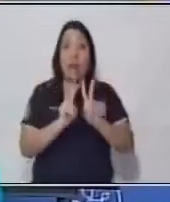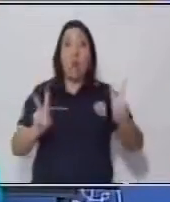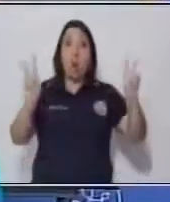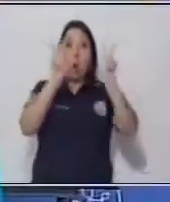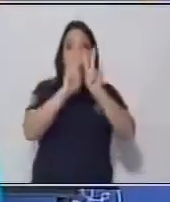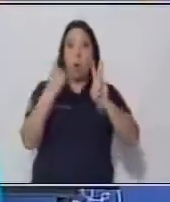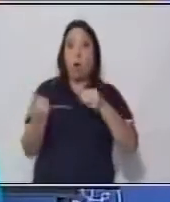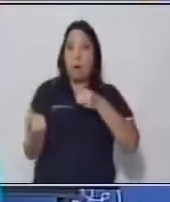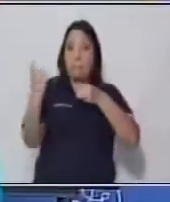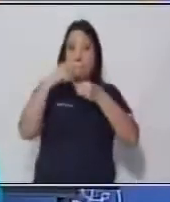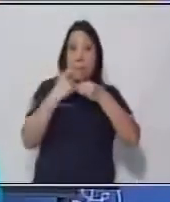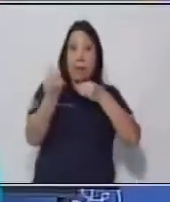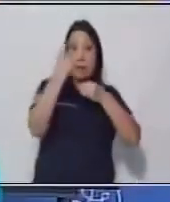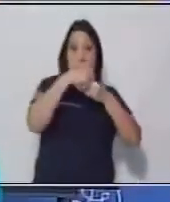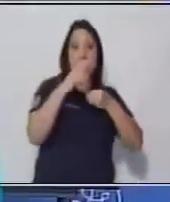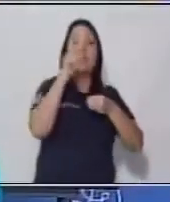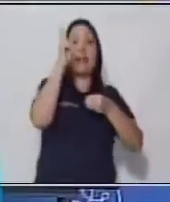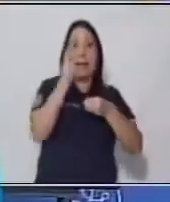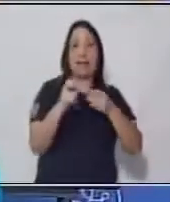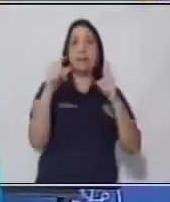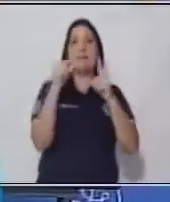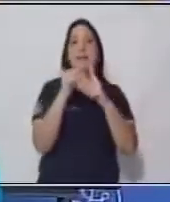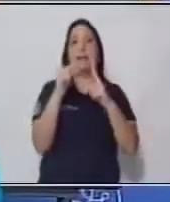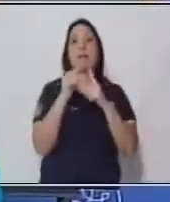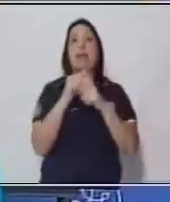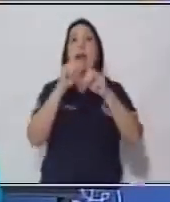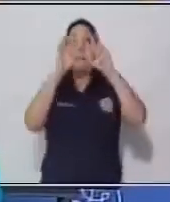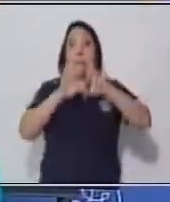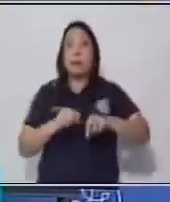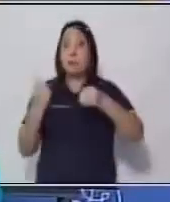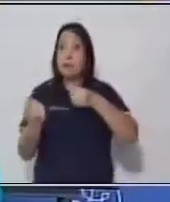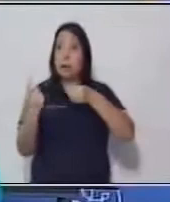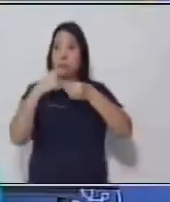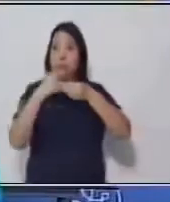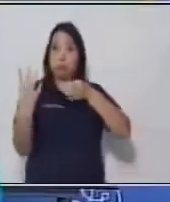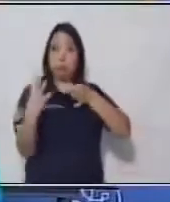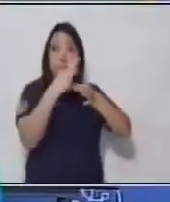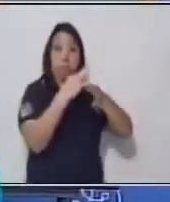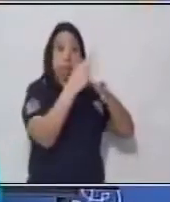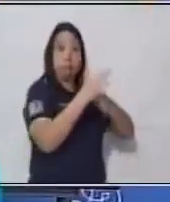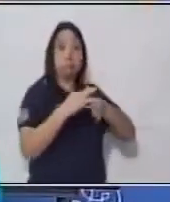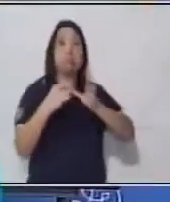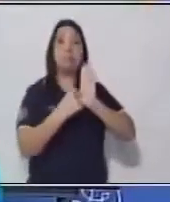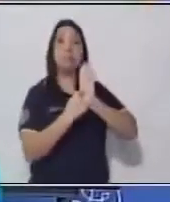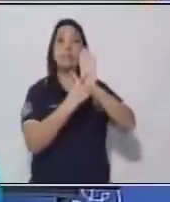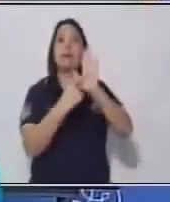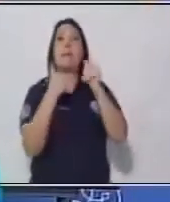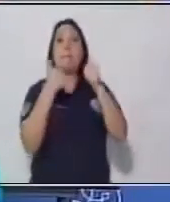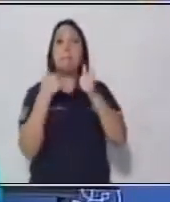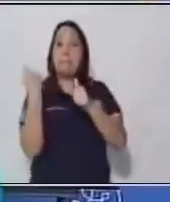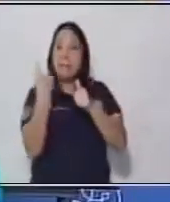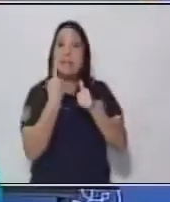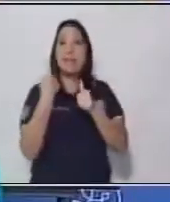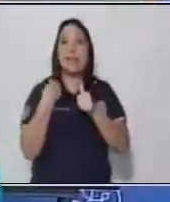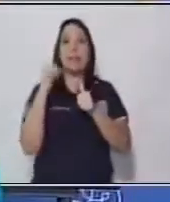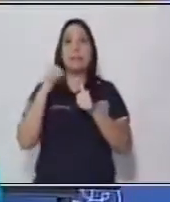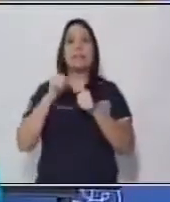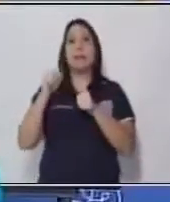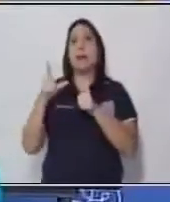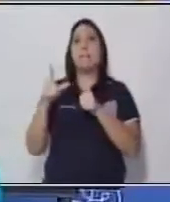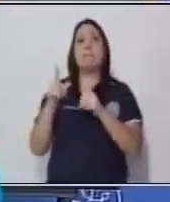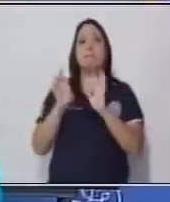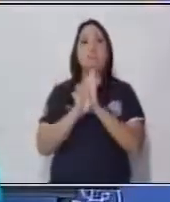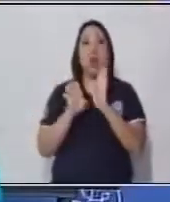que la participación logra que las personas se puedan unir para un bien común. Esto quiere decir que acá, con